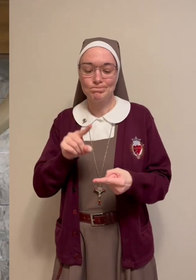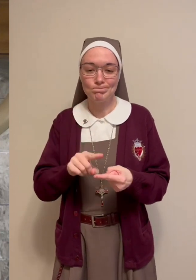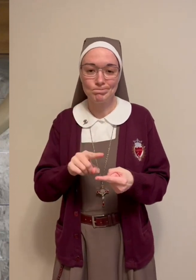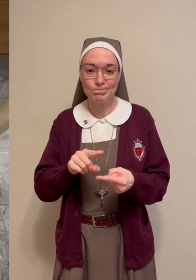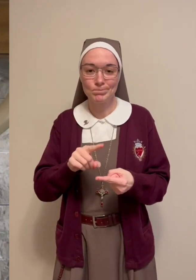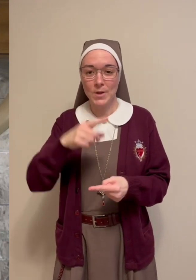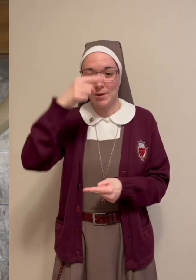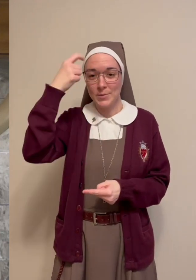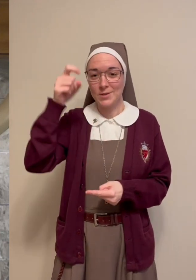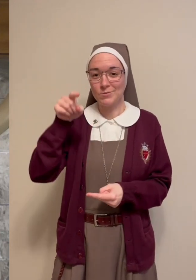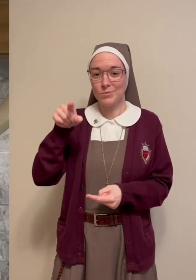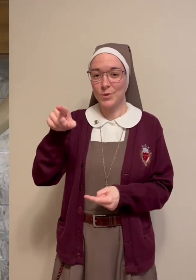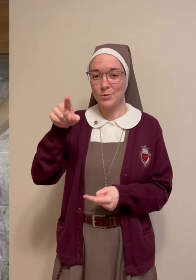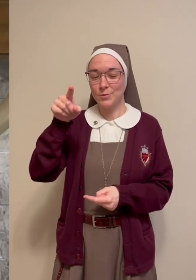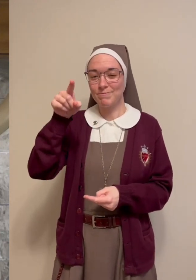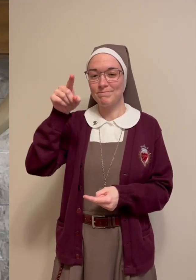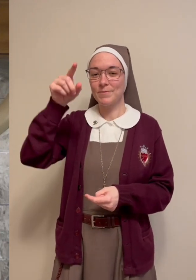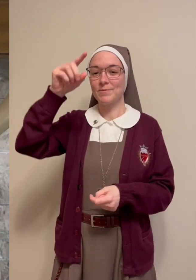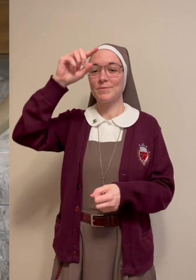Porque la fe